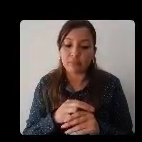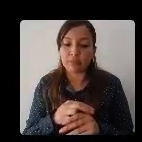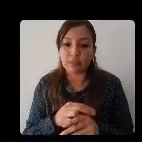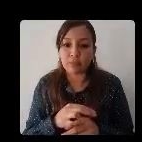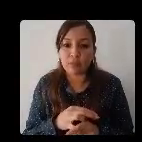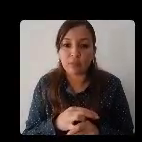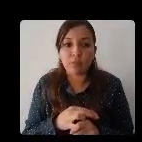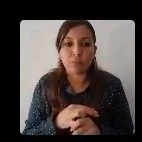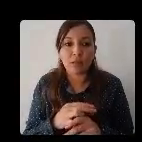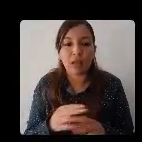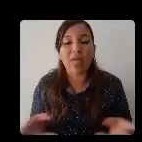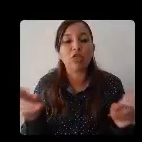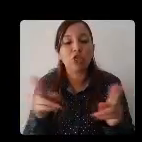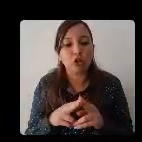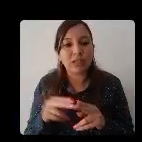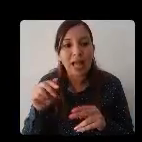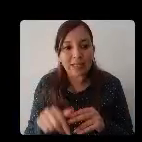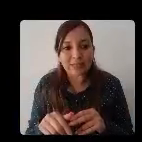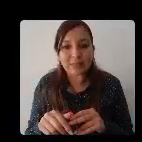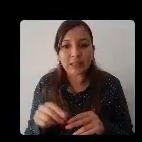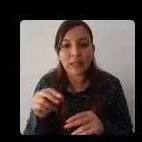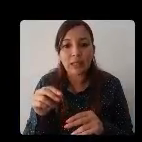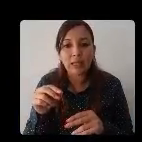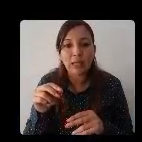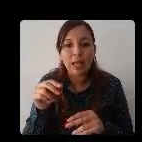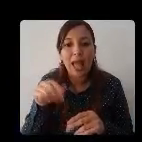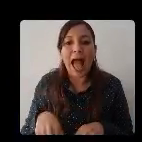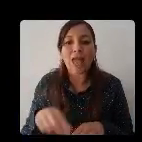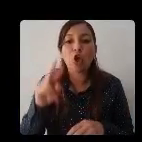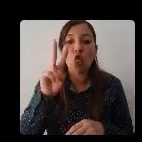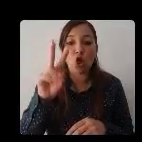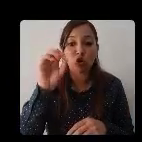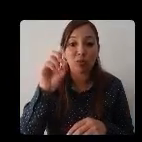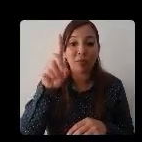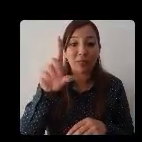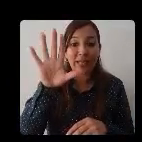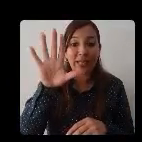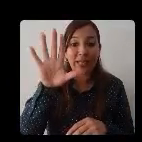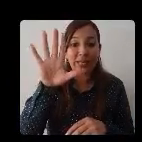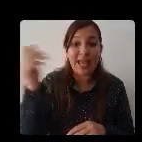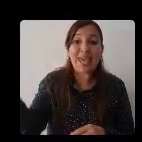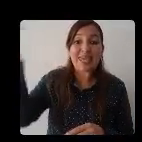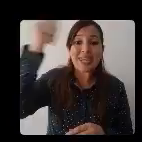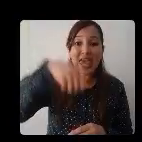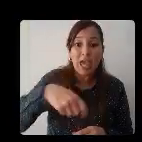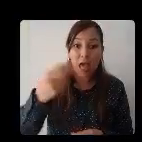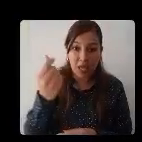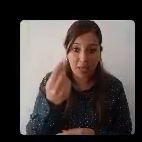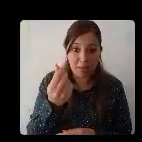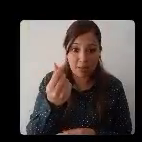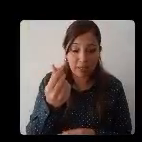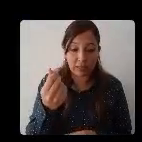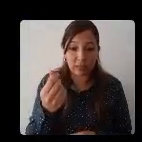que es Carania, ¿no? Donde nos comentan y nos dicen, ¿sabes qué? Hay un concurso para